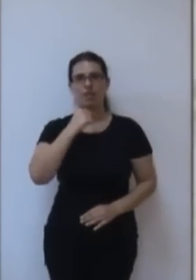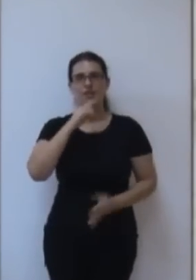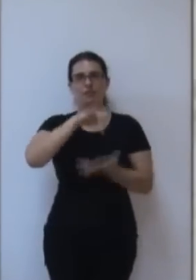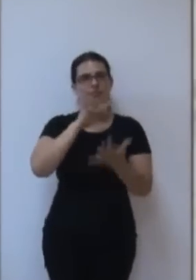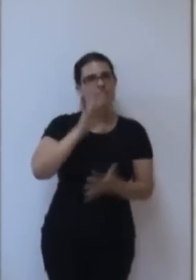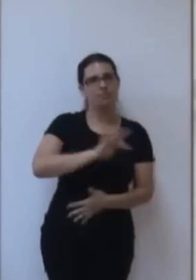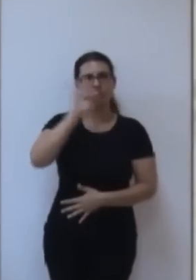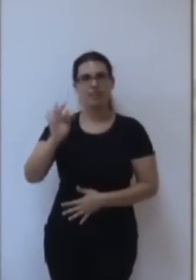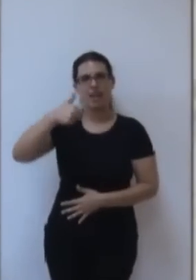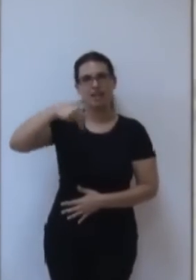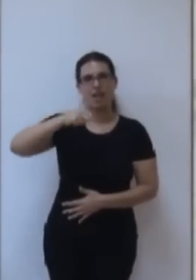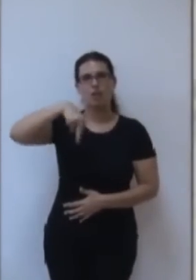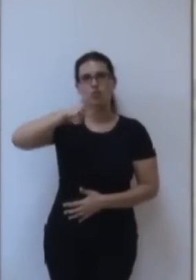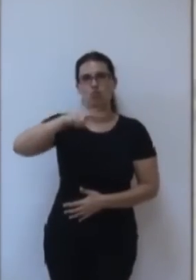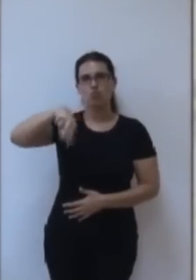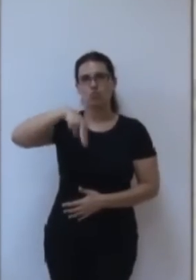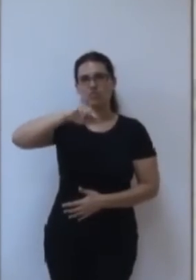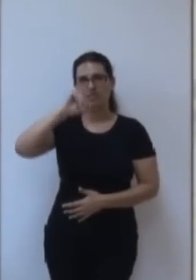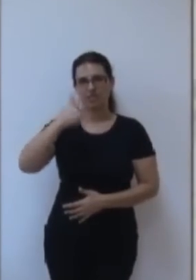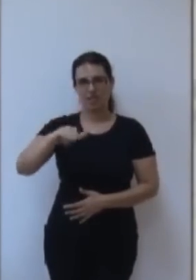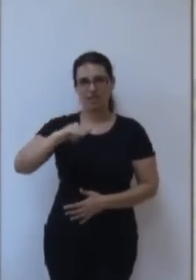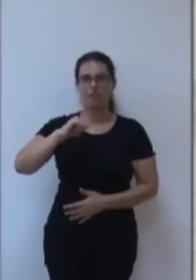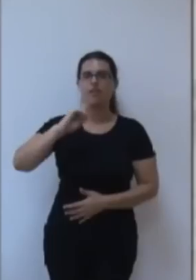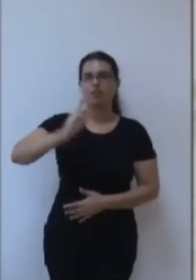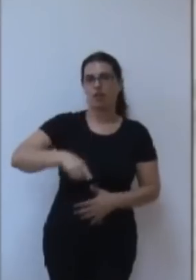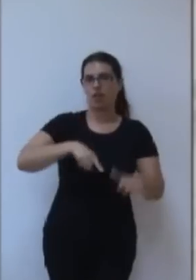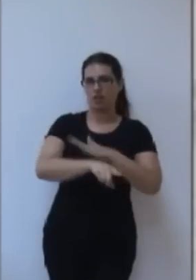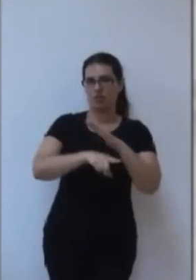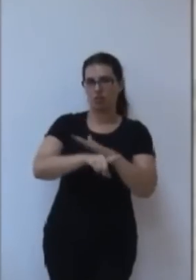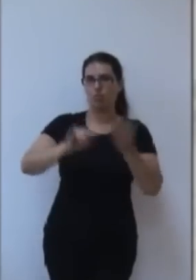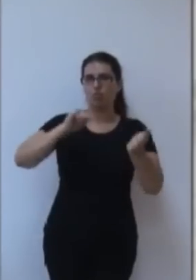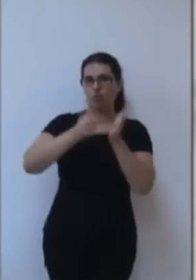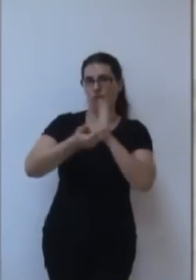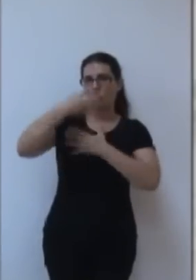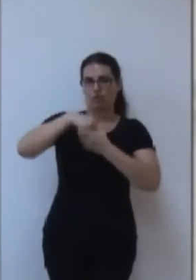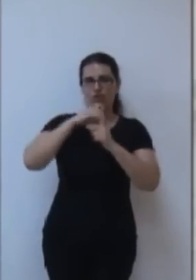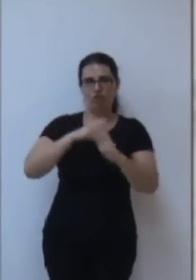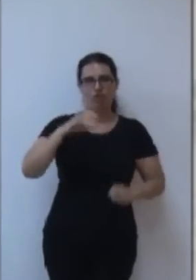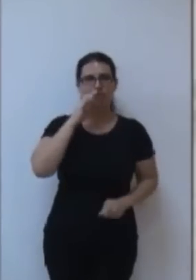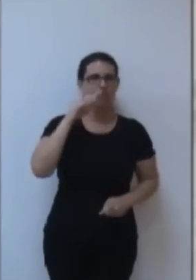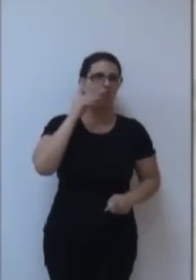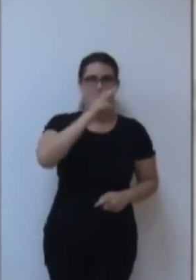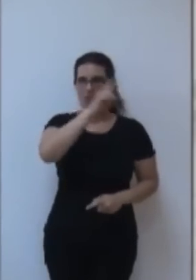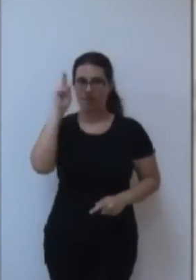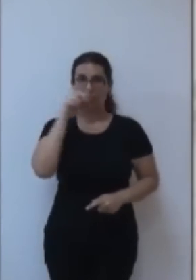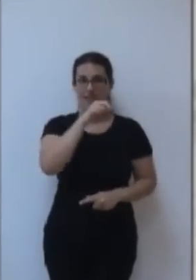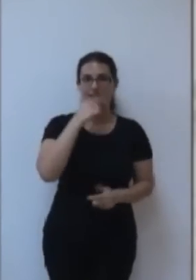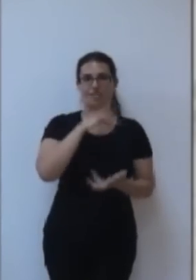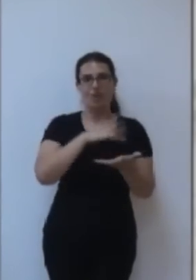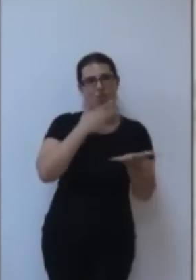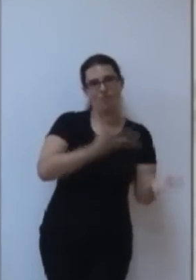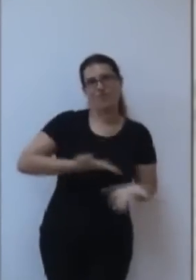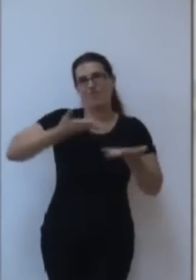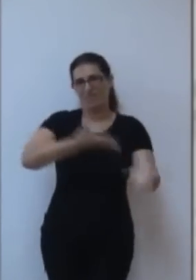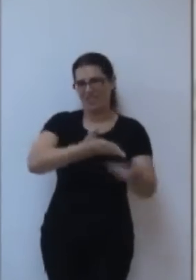la palabra a Ana Núñez, directora de gestión de proyectos de la Fundación Síndrome de Down de Madrid, que es la que nos presta su casa.